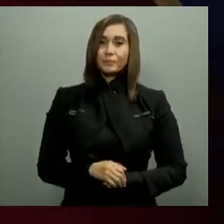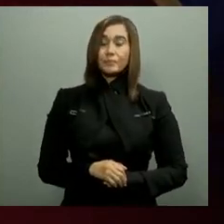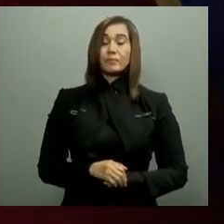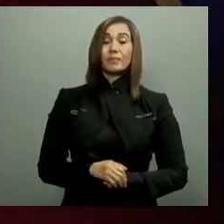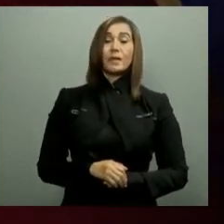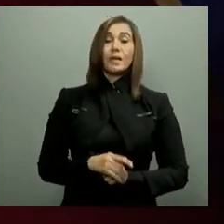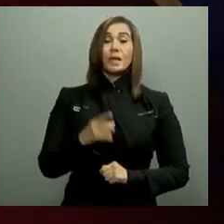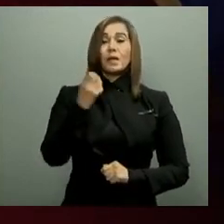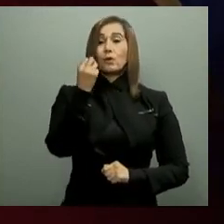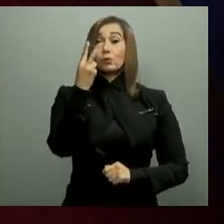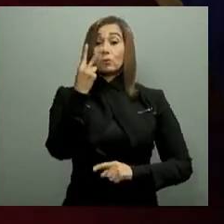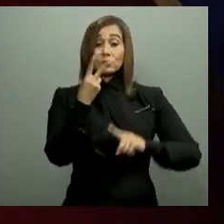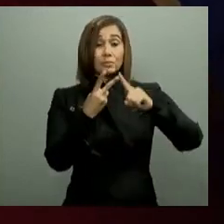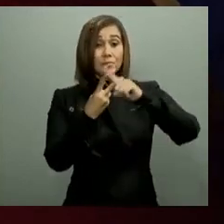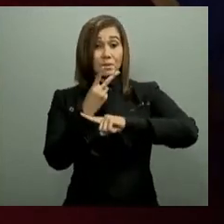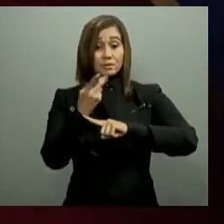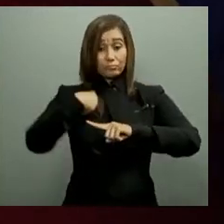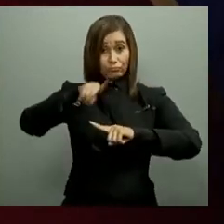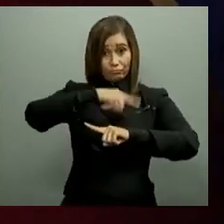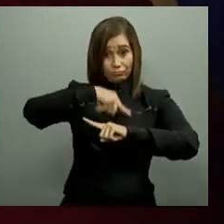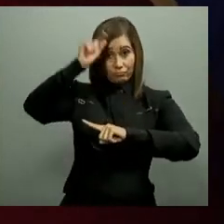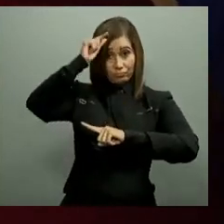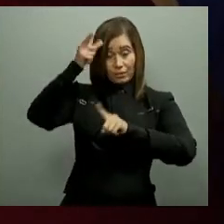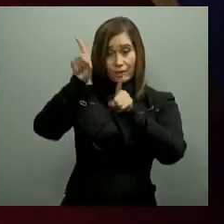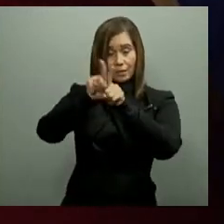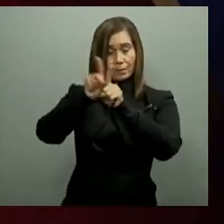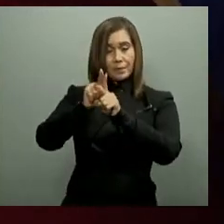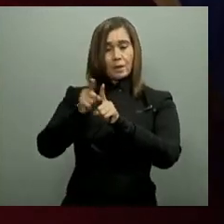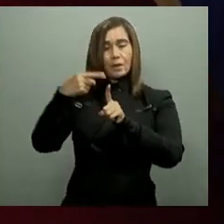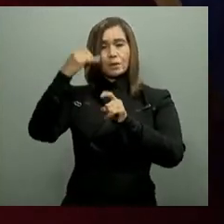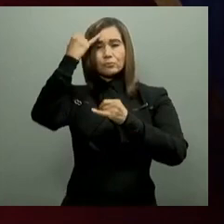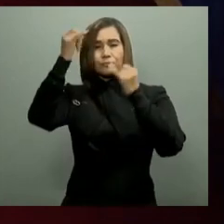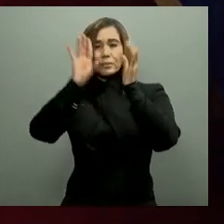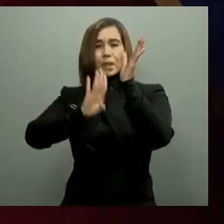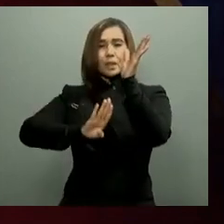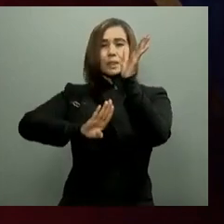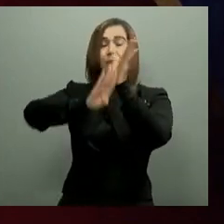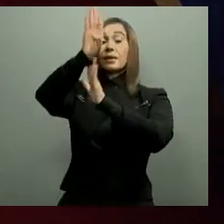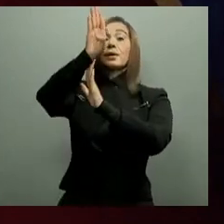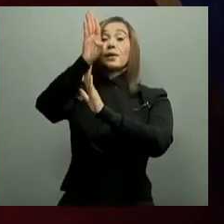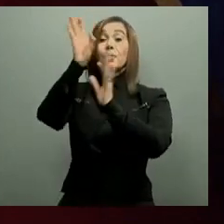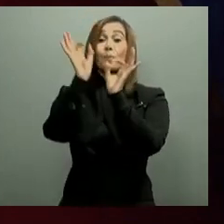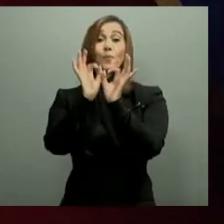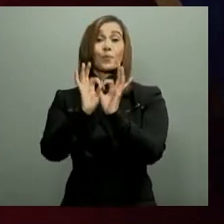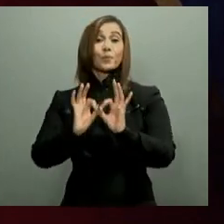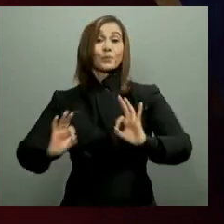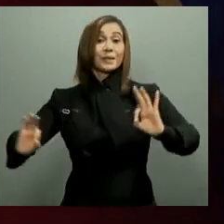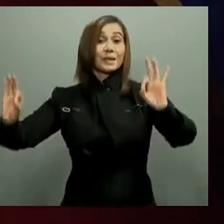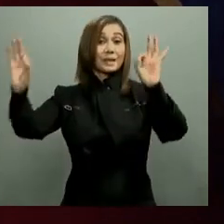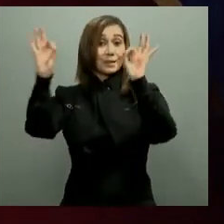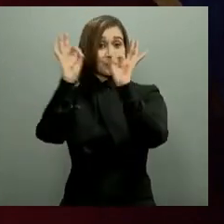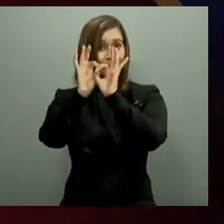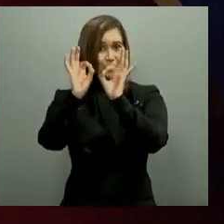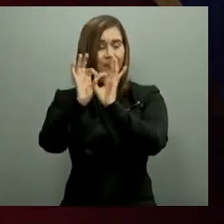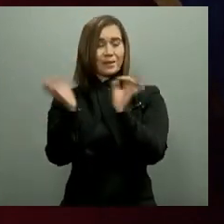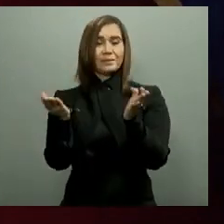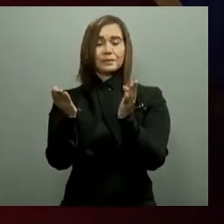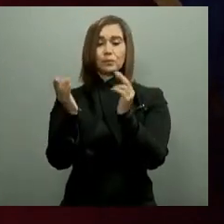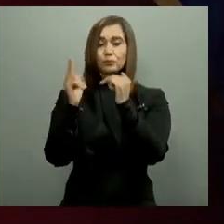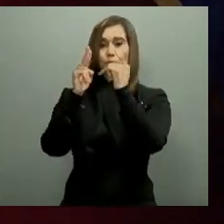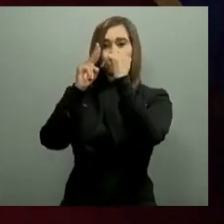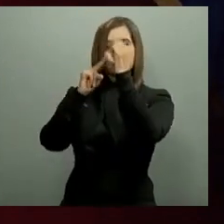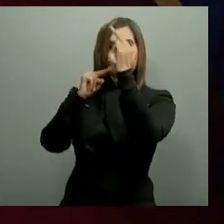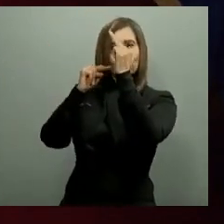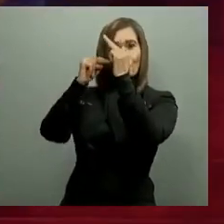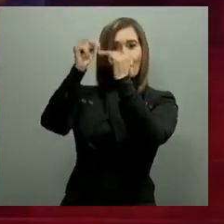Durante los últimos 12 meses, nuestro gobierno también ha desarrollado un importante programa de infraestructuras con la construcción